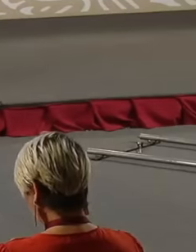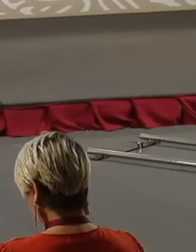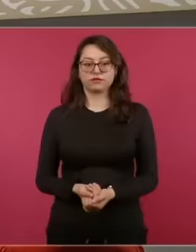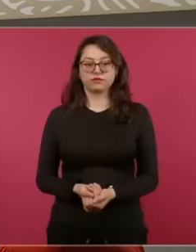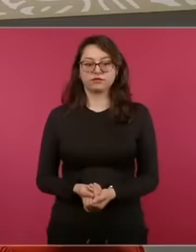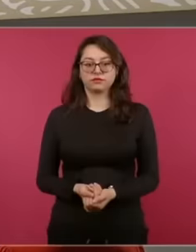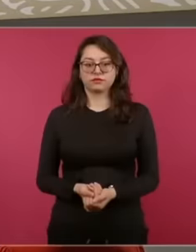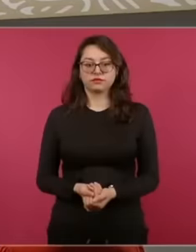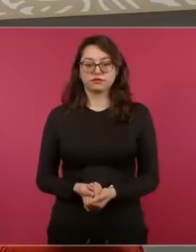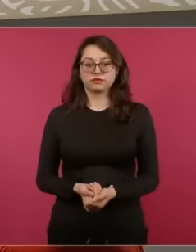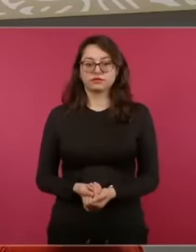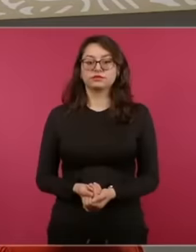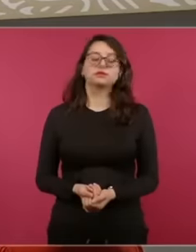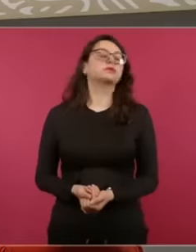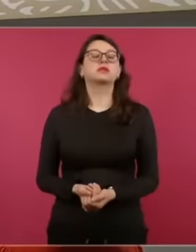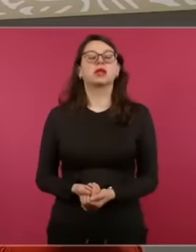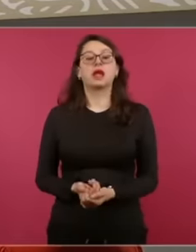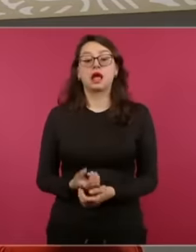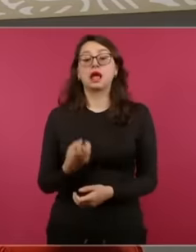trámites